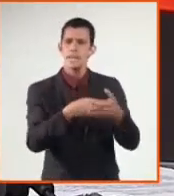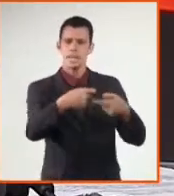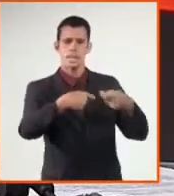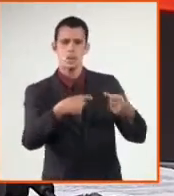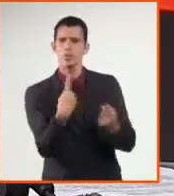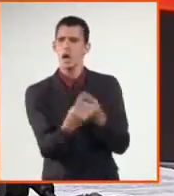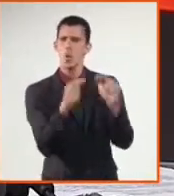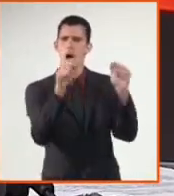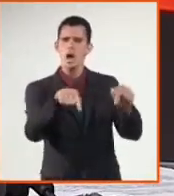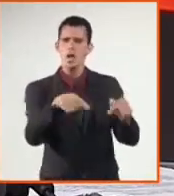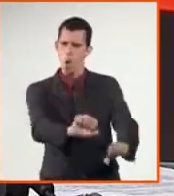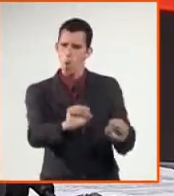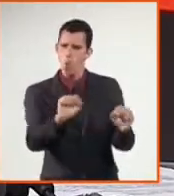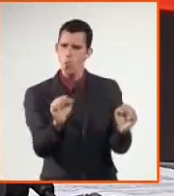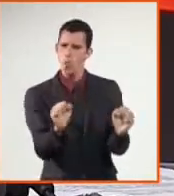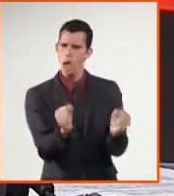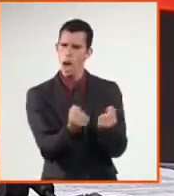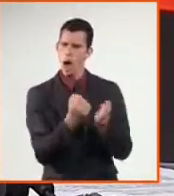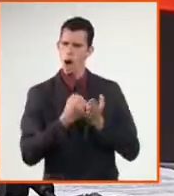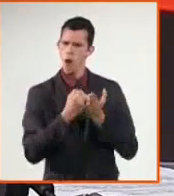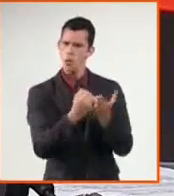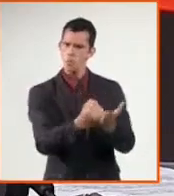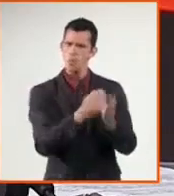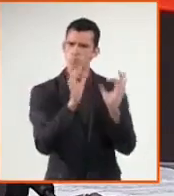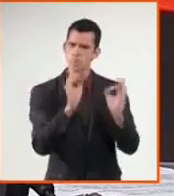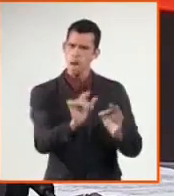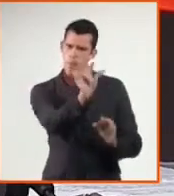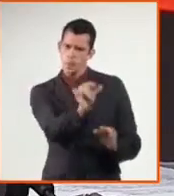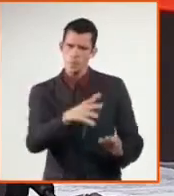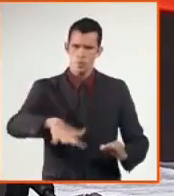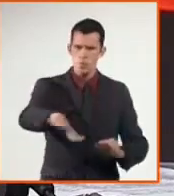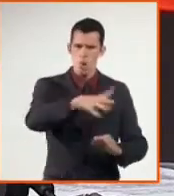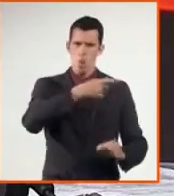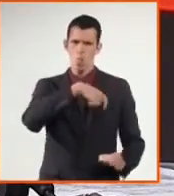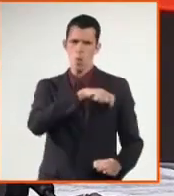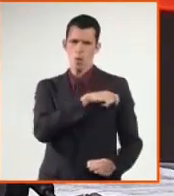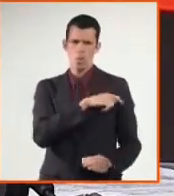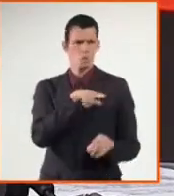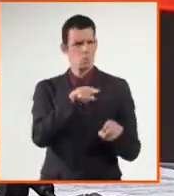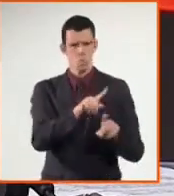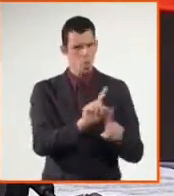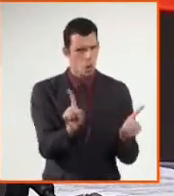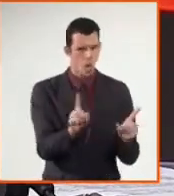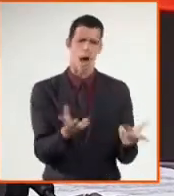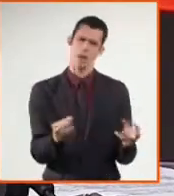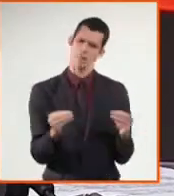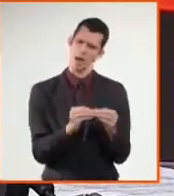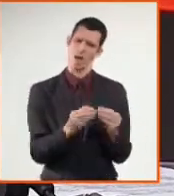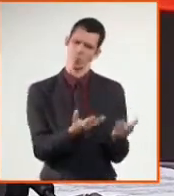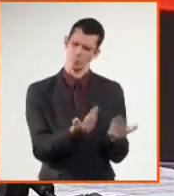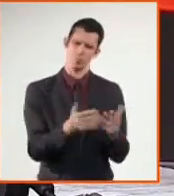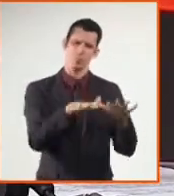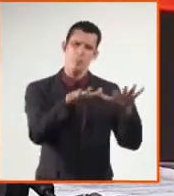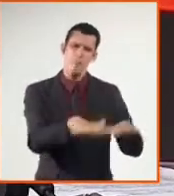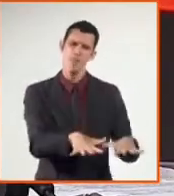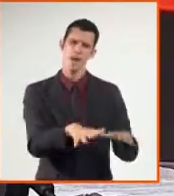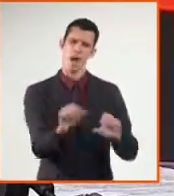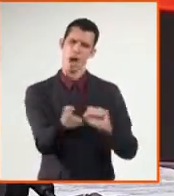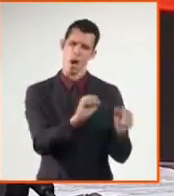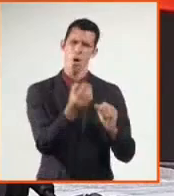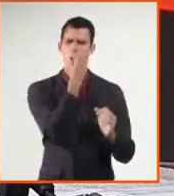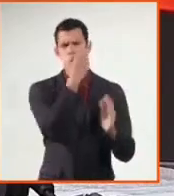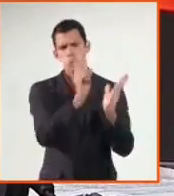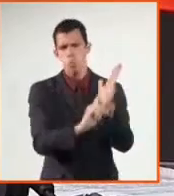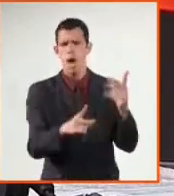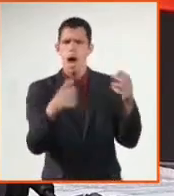de todo ello se hará un análisis particular si bien estas medidas las estoy mencionando con carácter general pues se particular y zara en